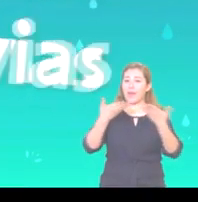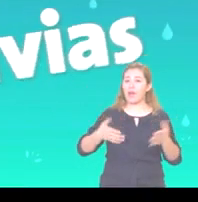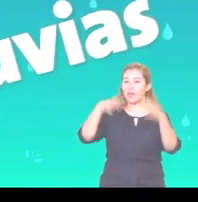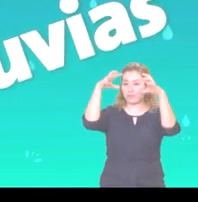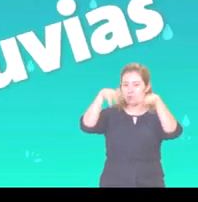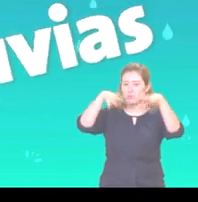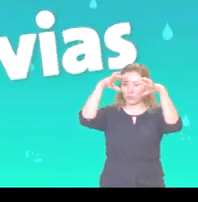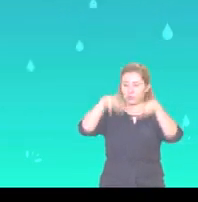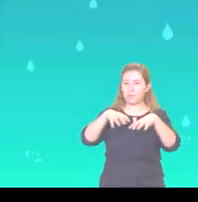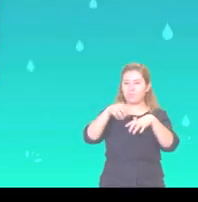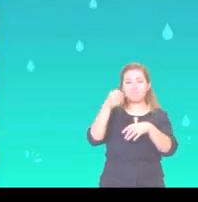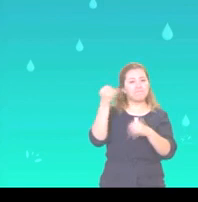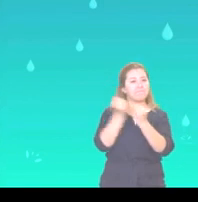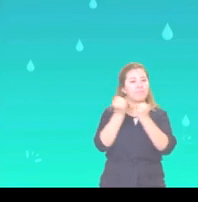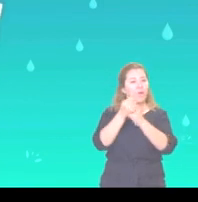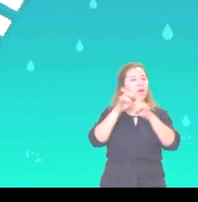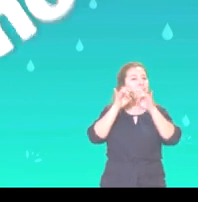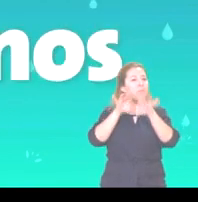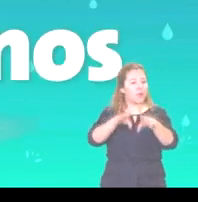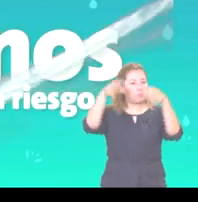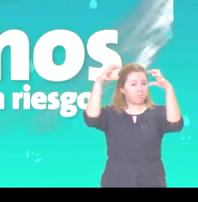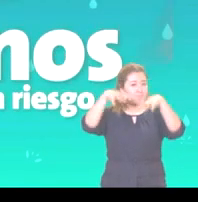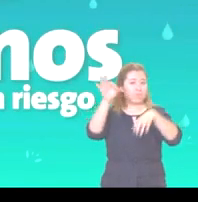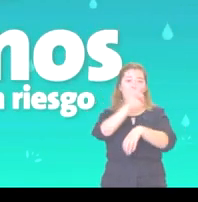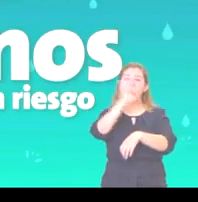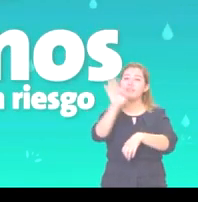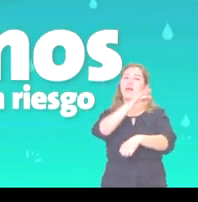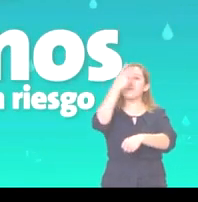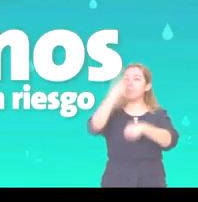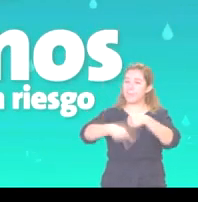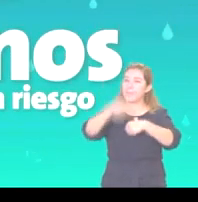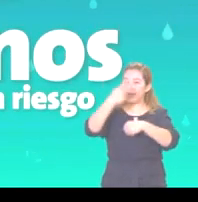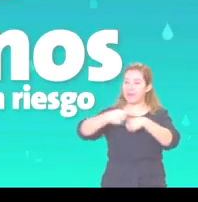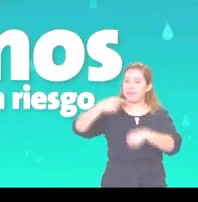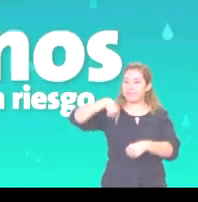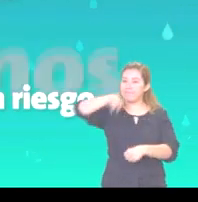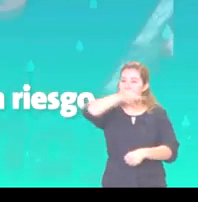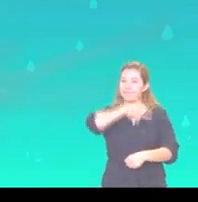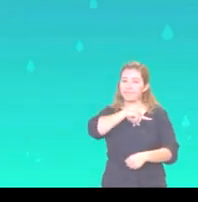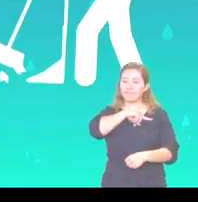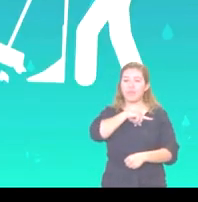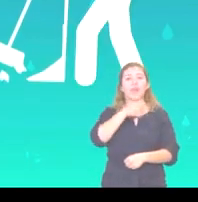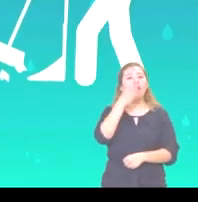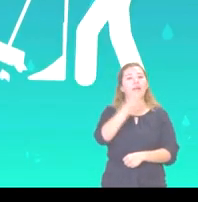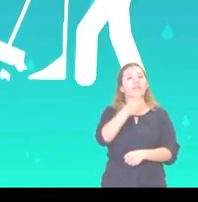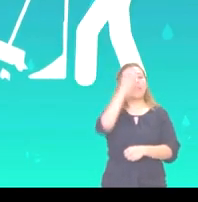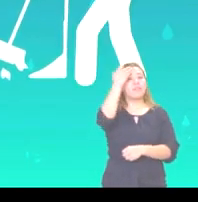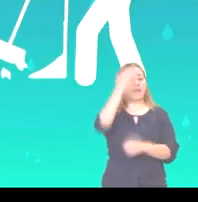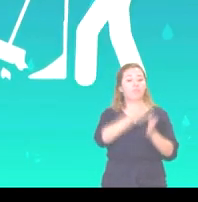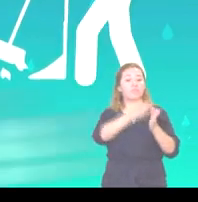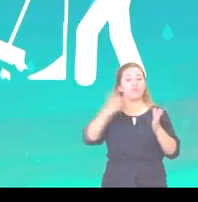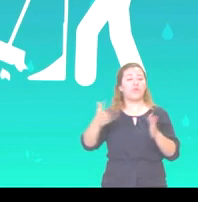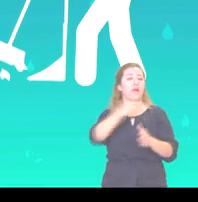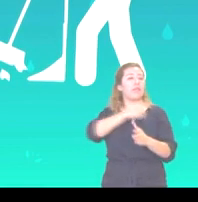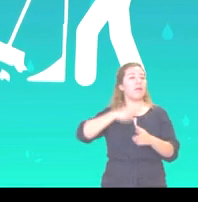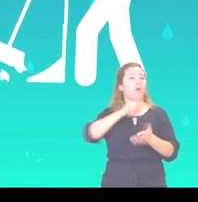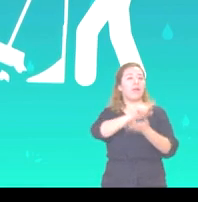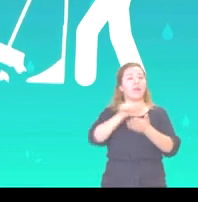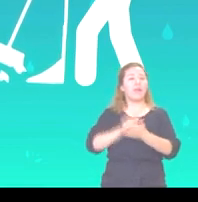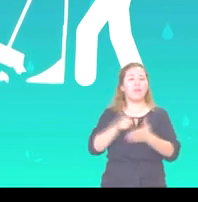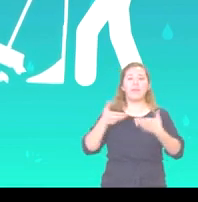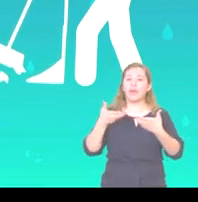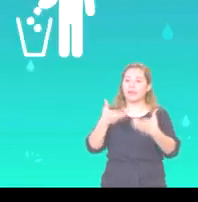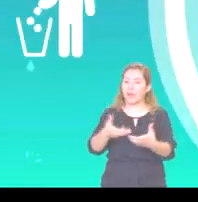Llega la temporada de lluvias y con ella varios fenómenos que pueden ponernos en riesgo. Durante esta temporada mantengamos